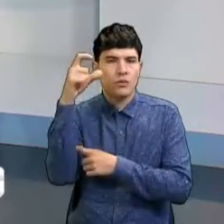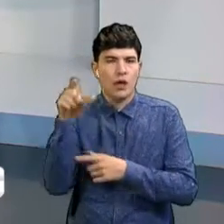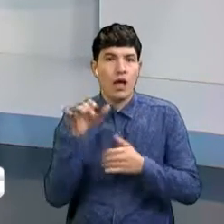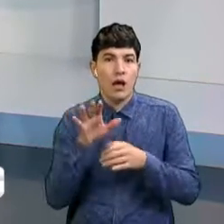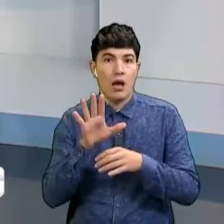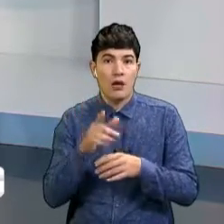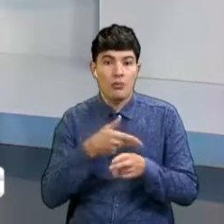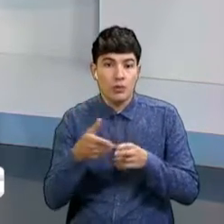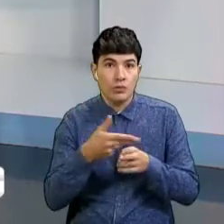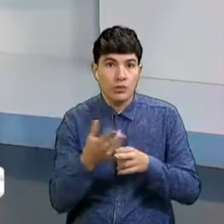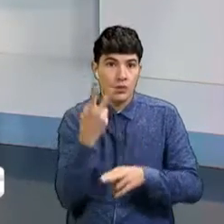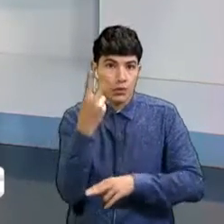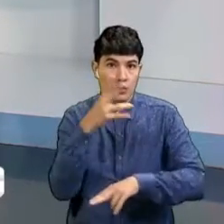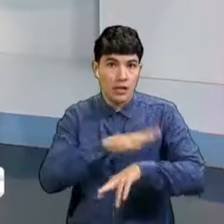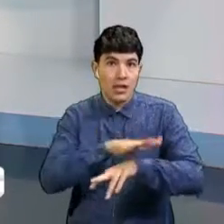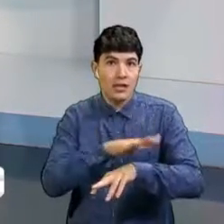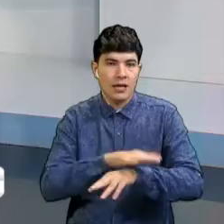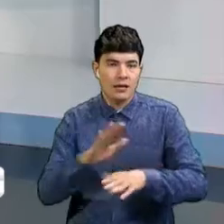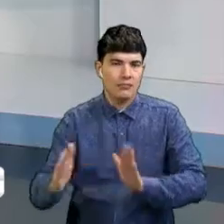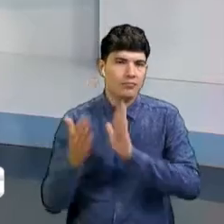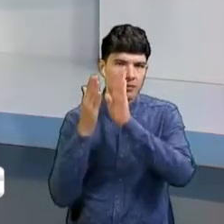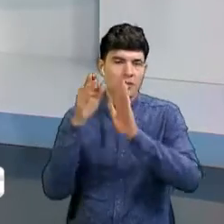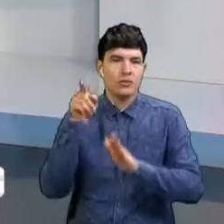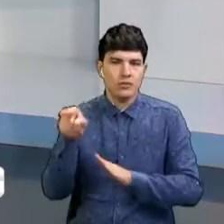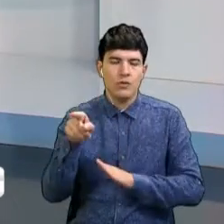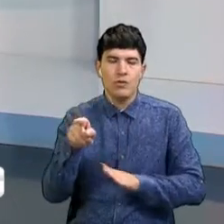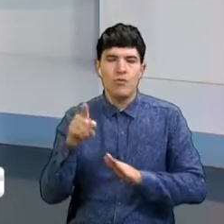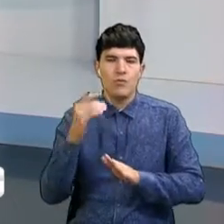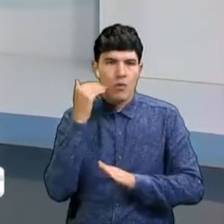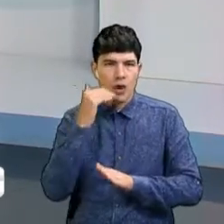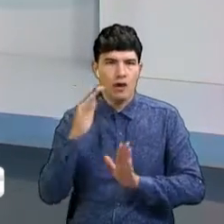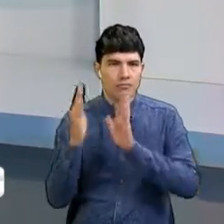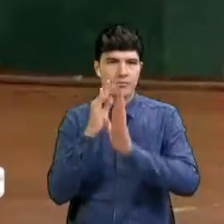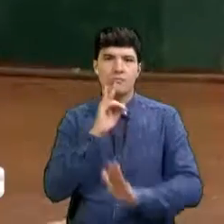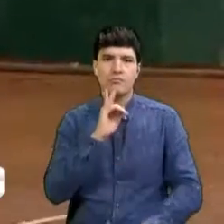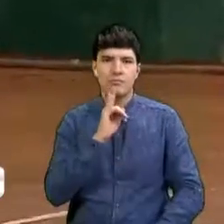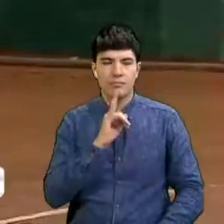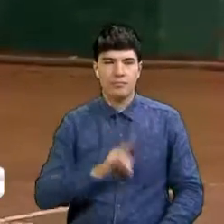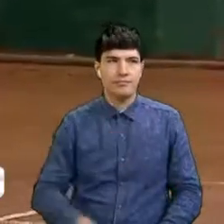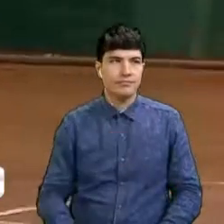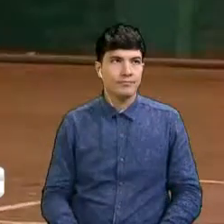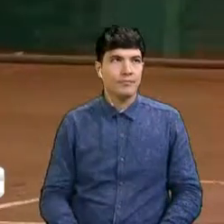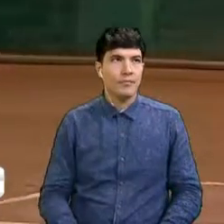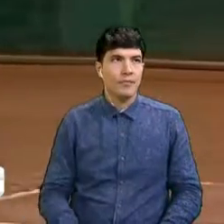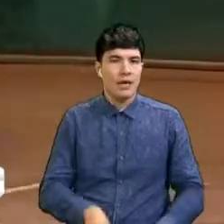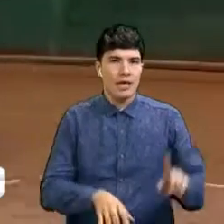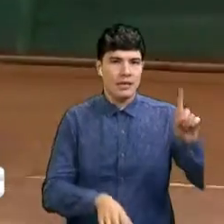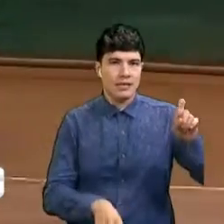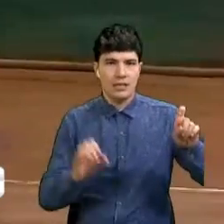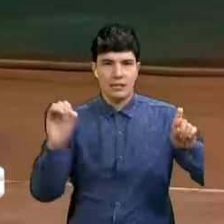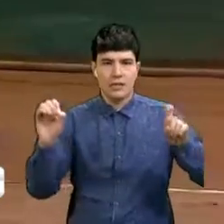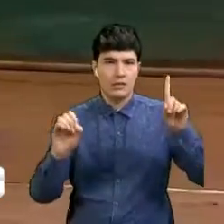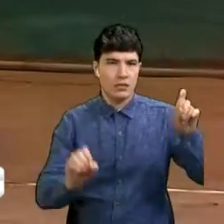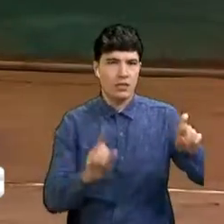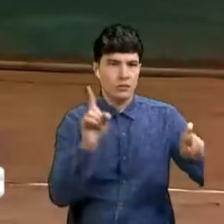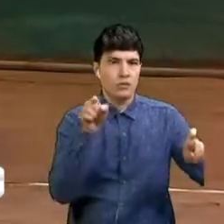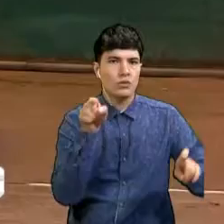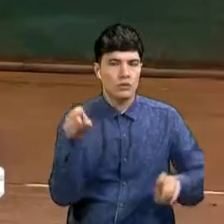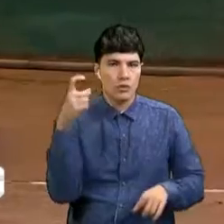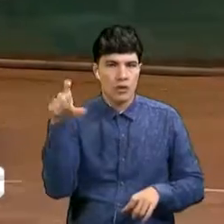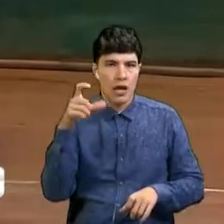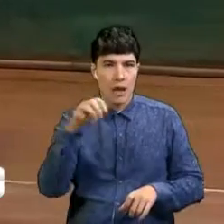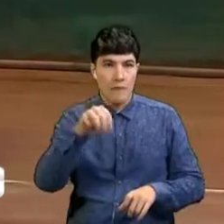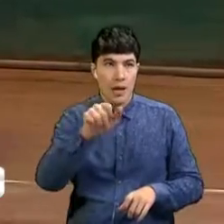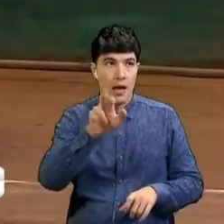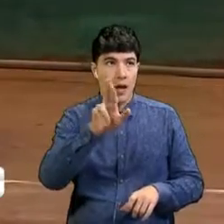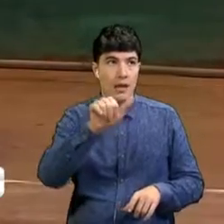tendrá partido ahorita a las 2 de la tarde con rival de origen norteamericano con parciales de 6-0 y 6-1 la cucuteña maría